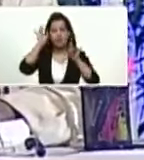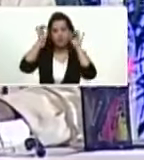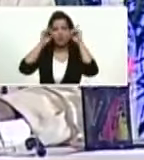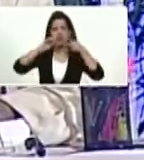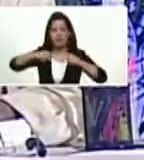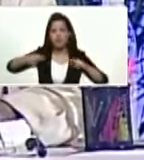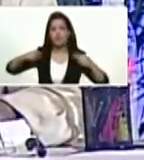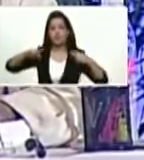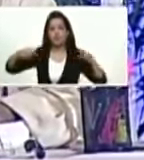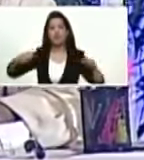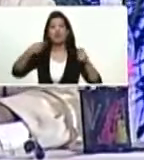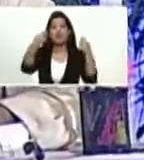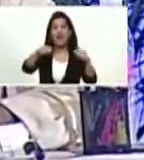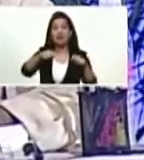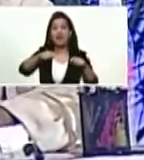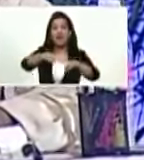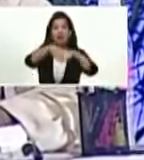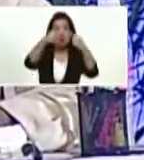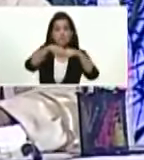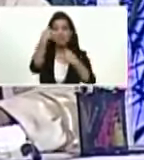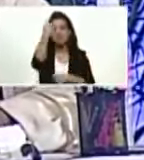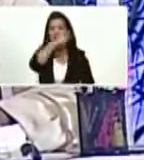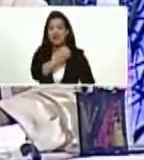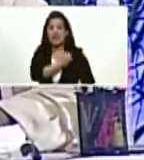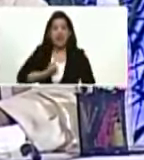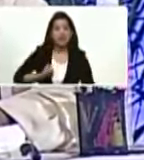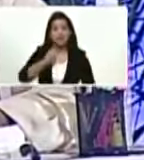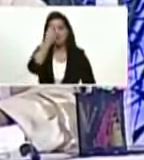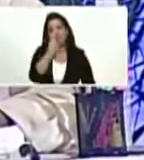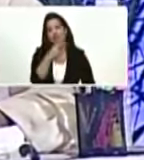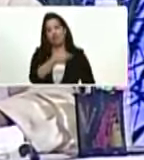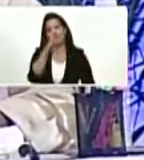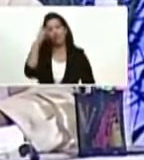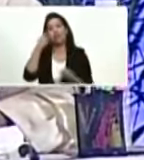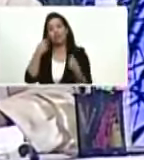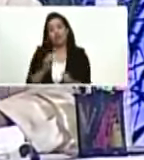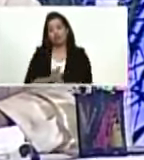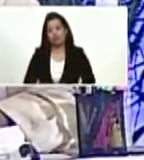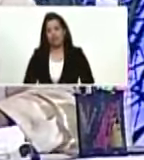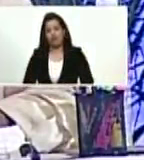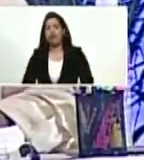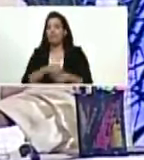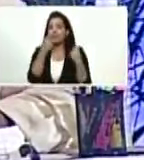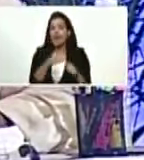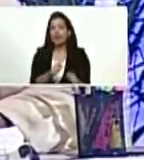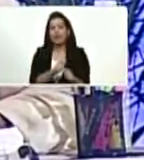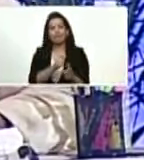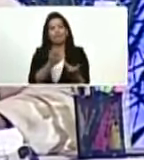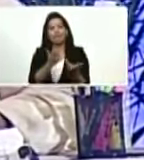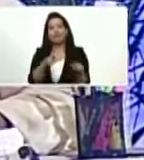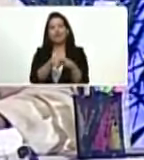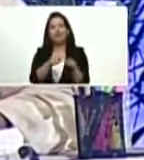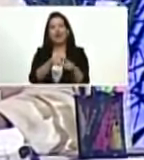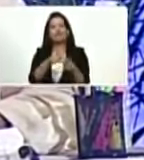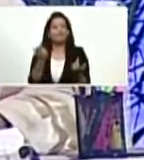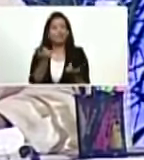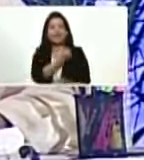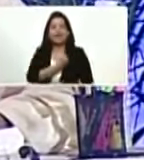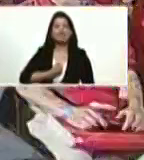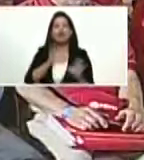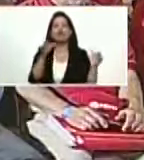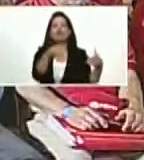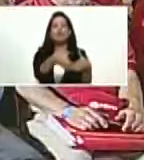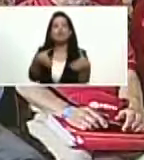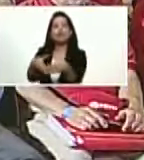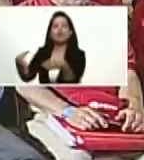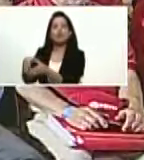Para destruir a Evo y destruir el proyecto de los pueblos originarios de Bolivia. ¿Y quién está detrás